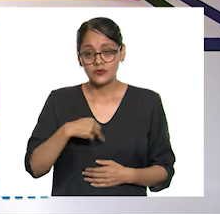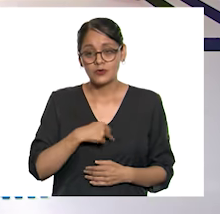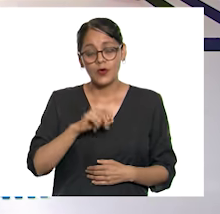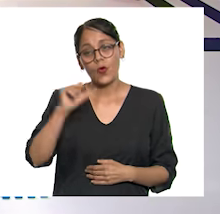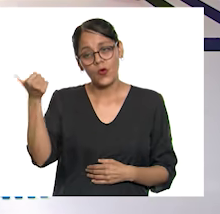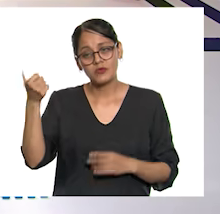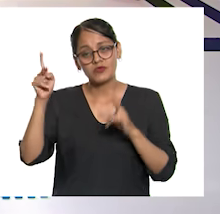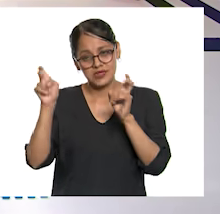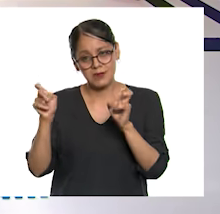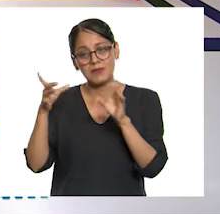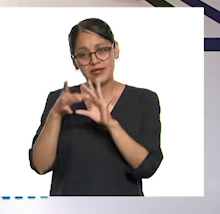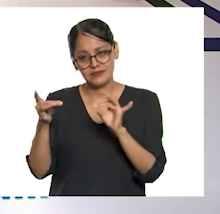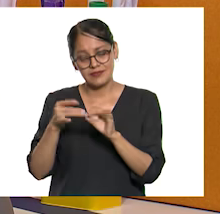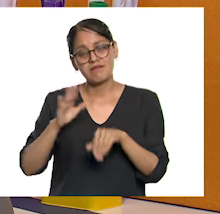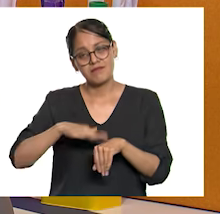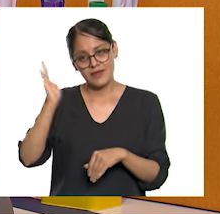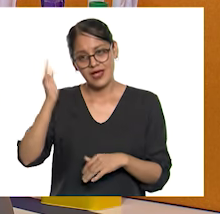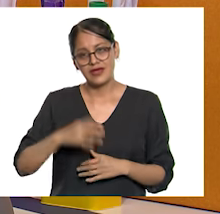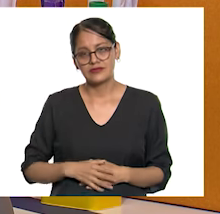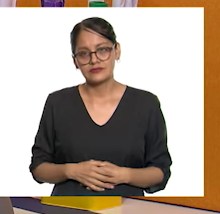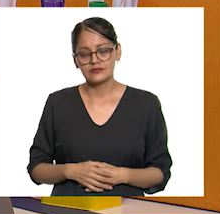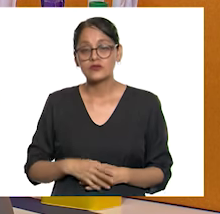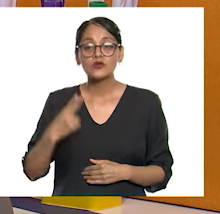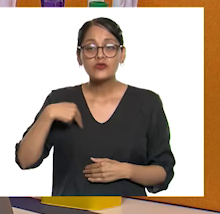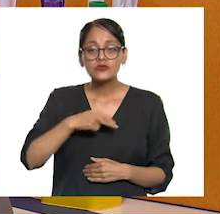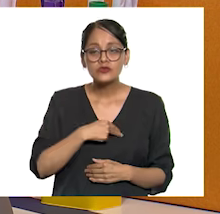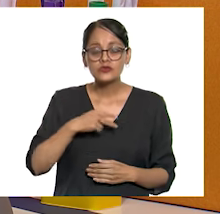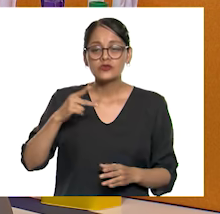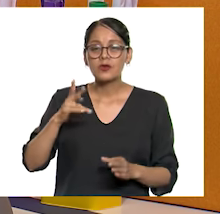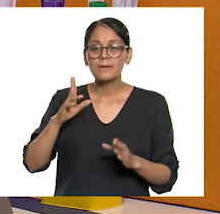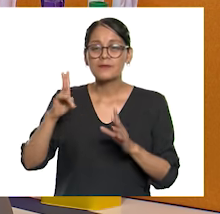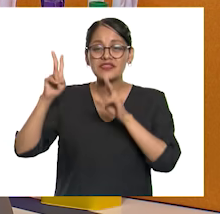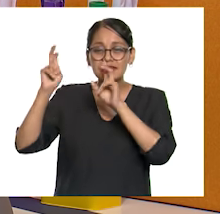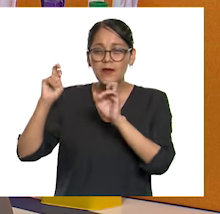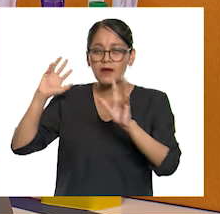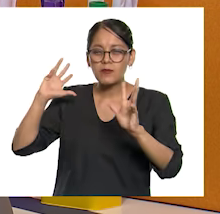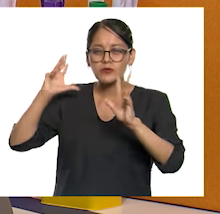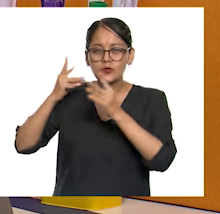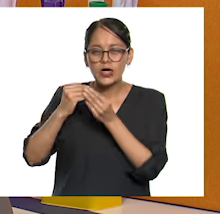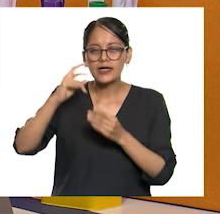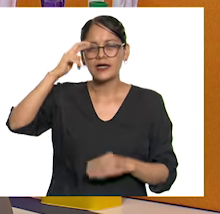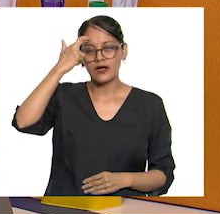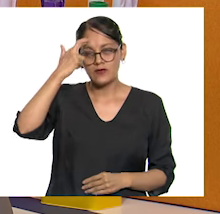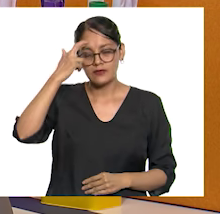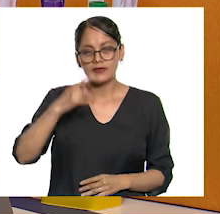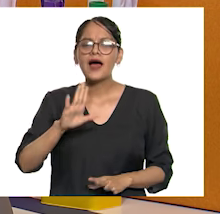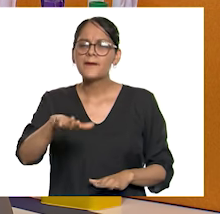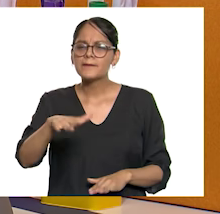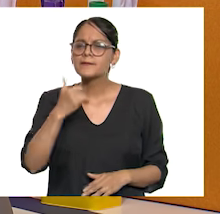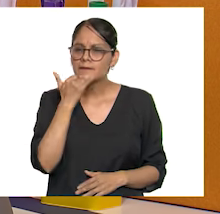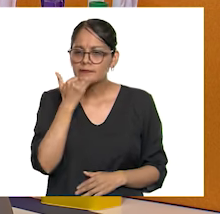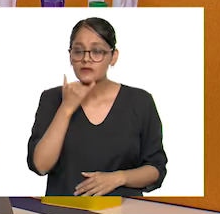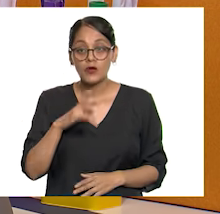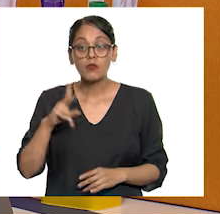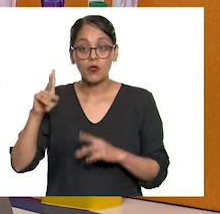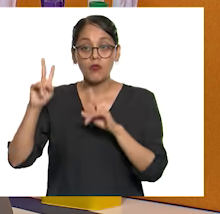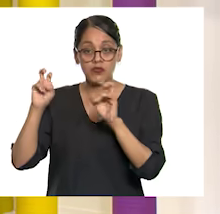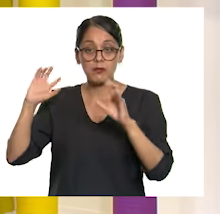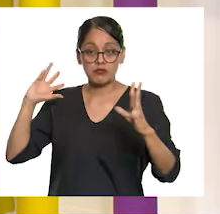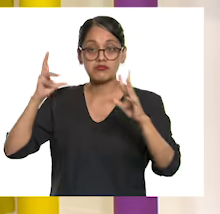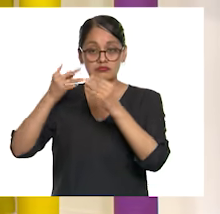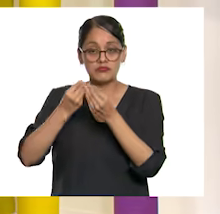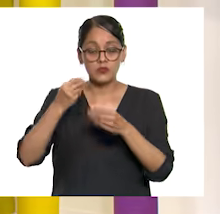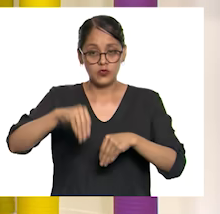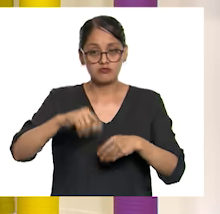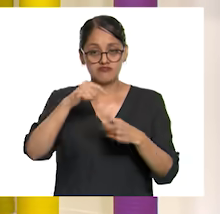otras cositas. bueno, bueno. Tenemos que hacer una recapitulación de lo que vimos hoy. A ver, que vimos muchas cosas, ¿eh?